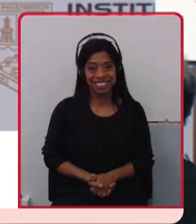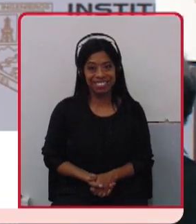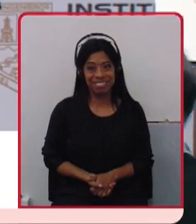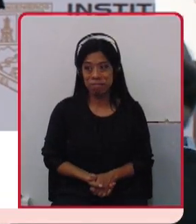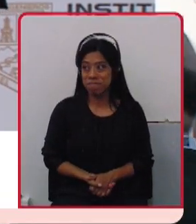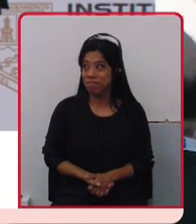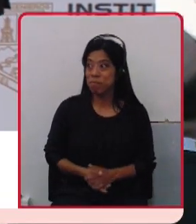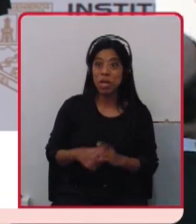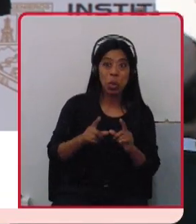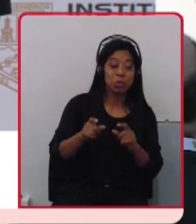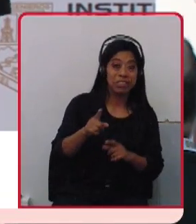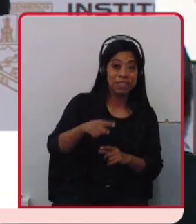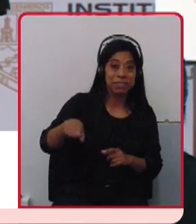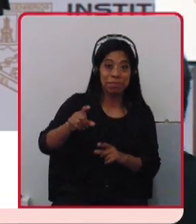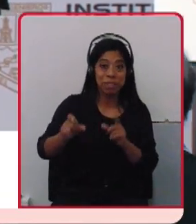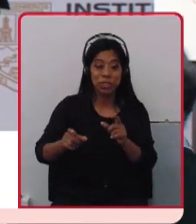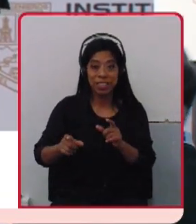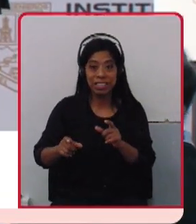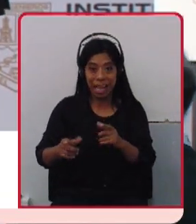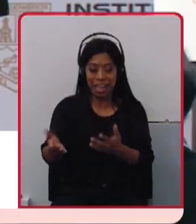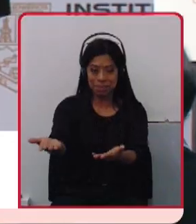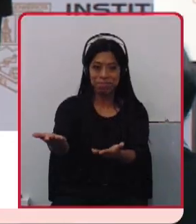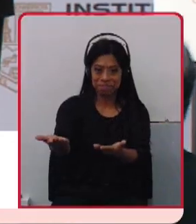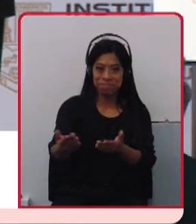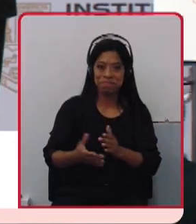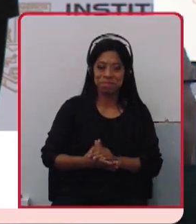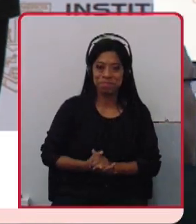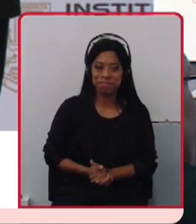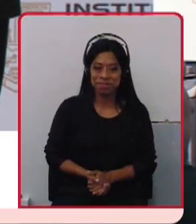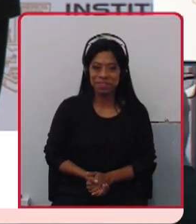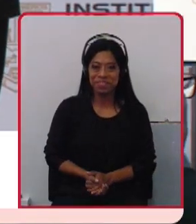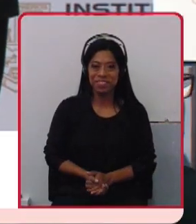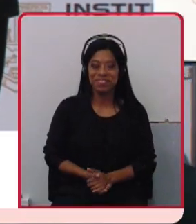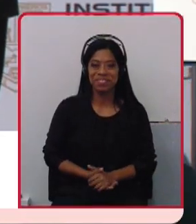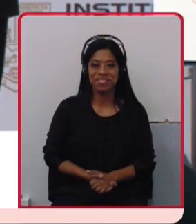¿Alguna pregunta del público? Si no, yo tengo. Por favor, adelante, colega.